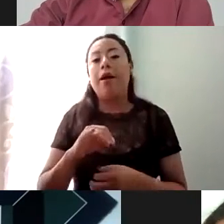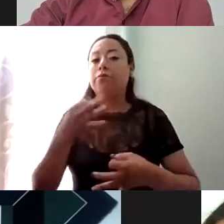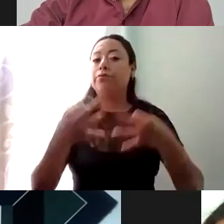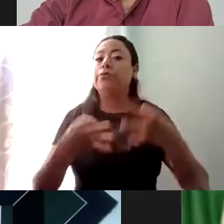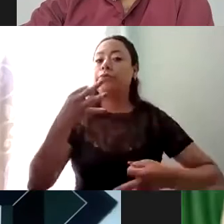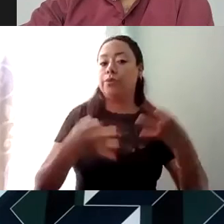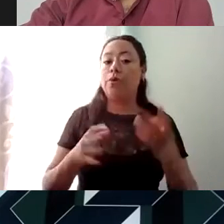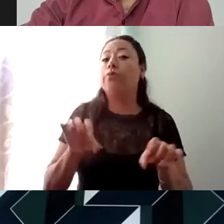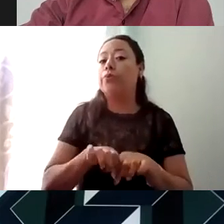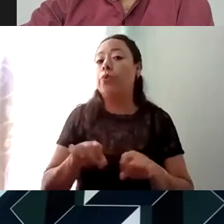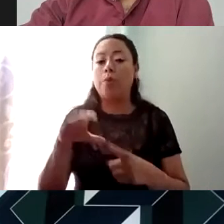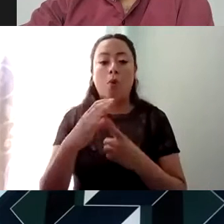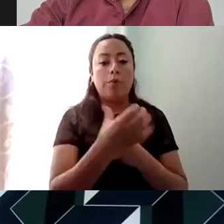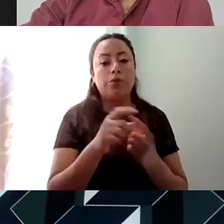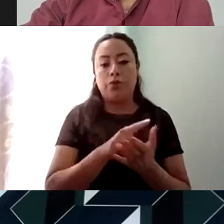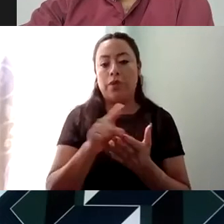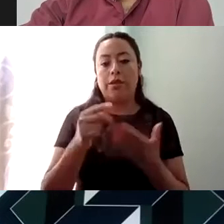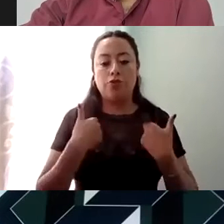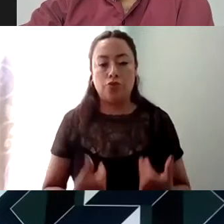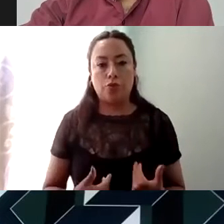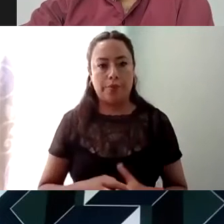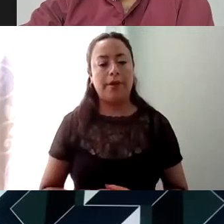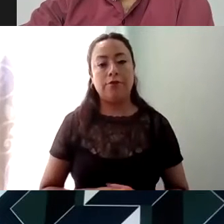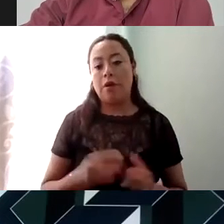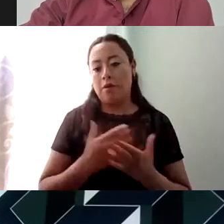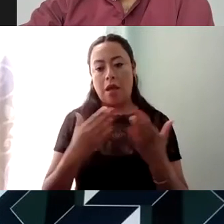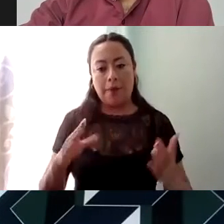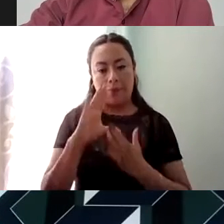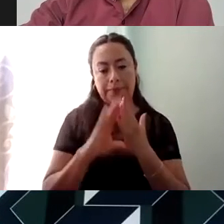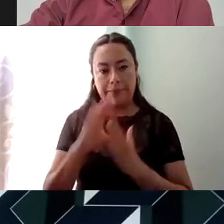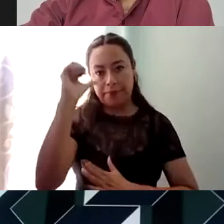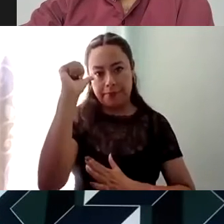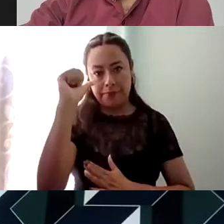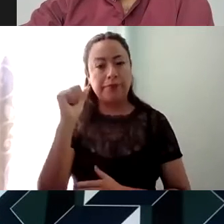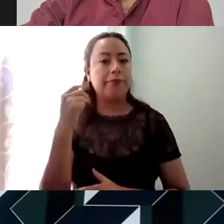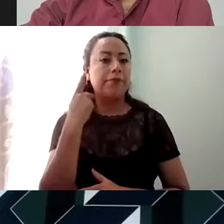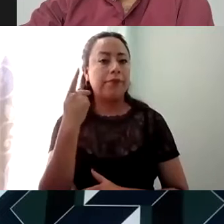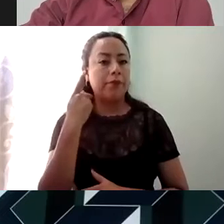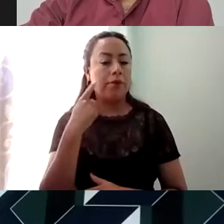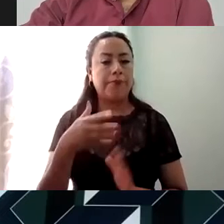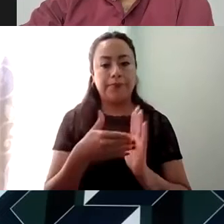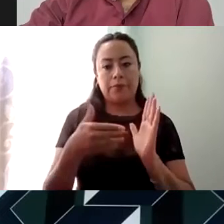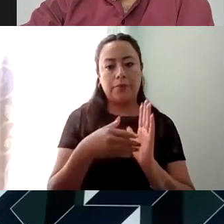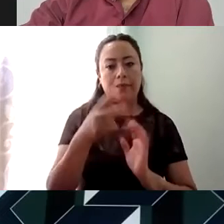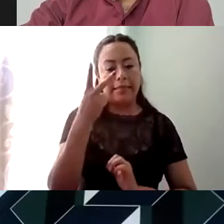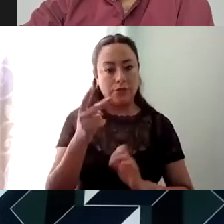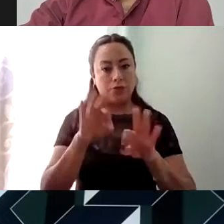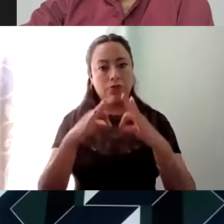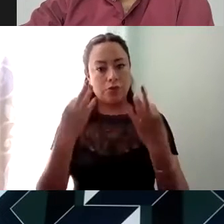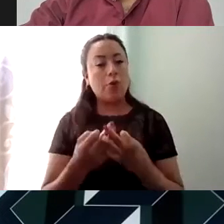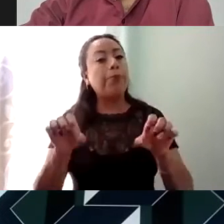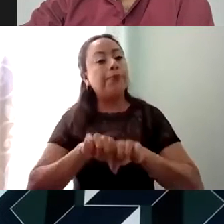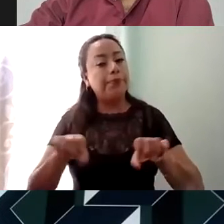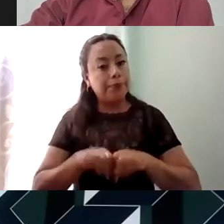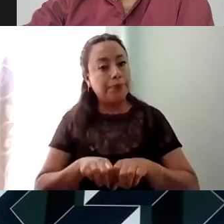México. Sin embargo, la Constitución Política establece estas dos formas, ¿no? Tanto la forma jurisdiccional como